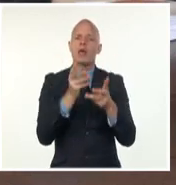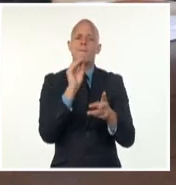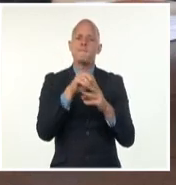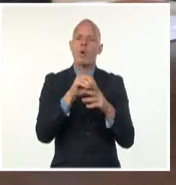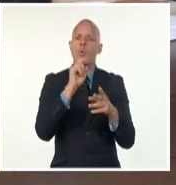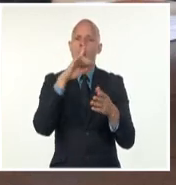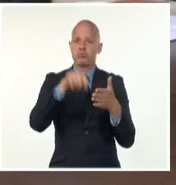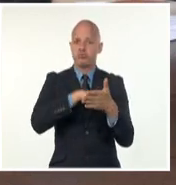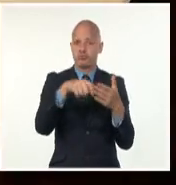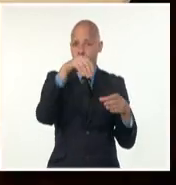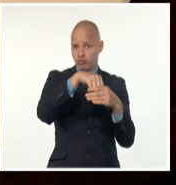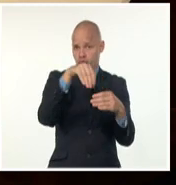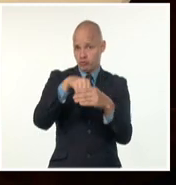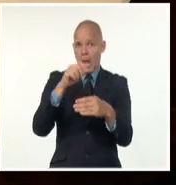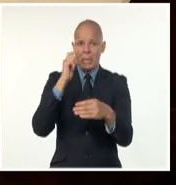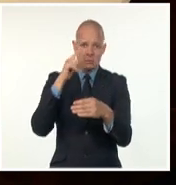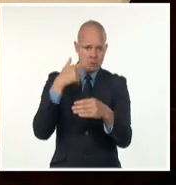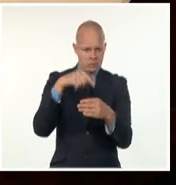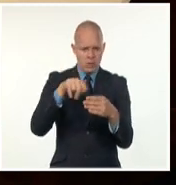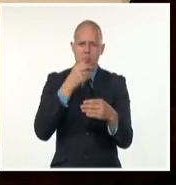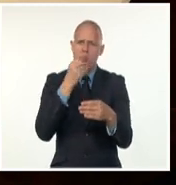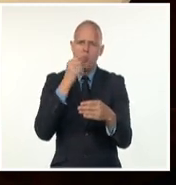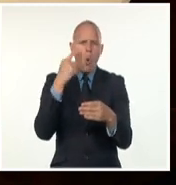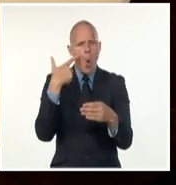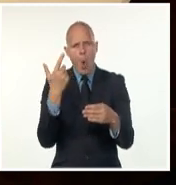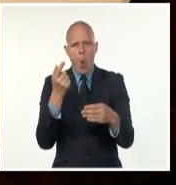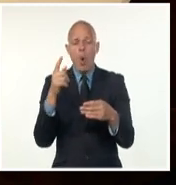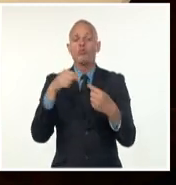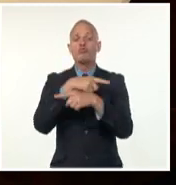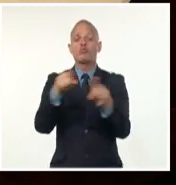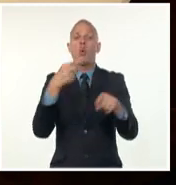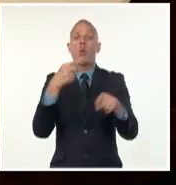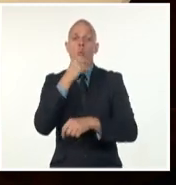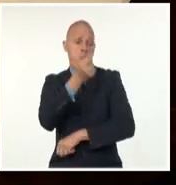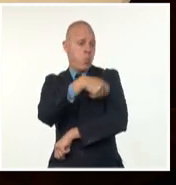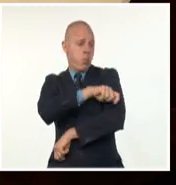cubano con el objetivo de promover la participación ciudadana en este proceso.